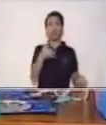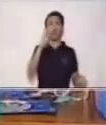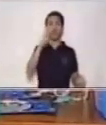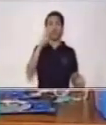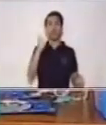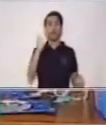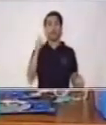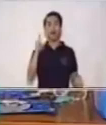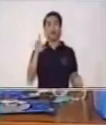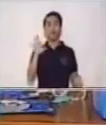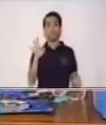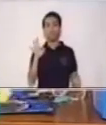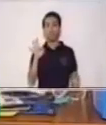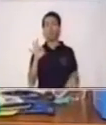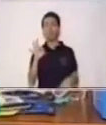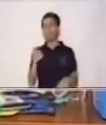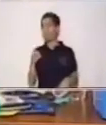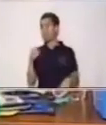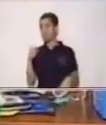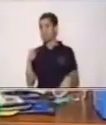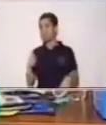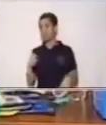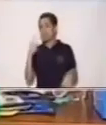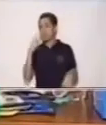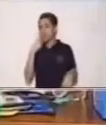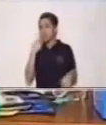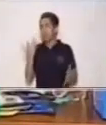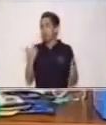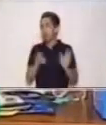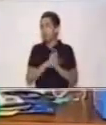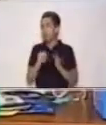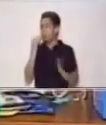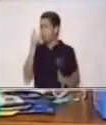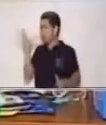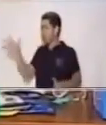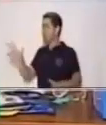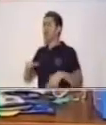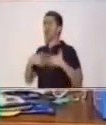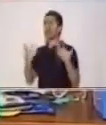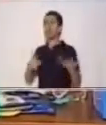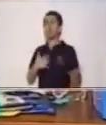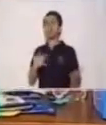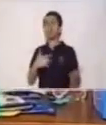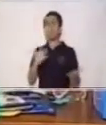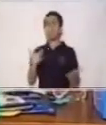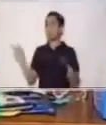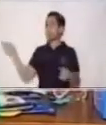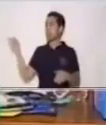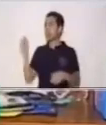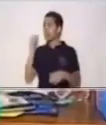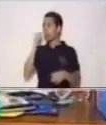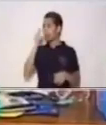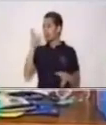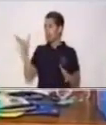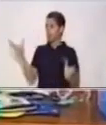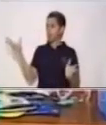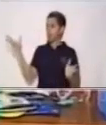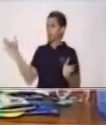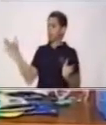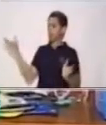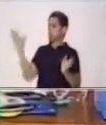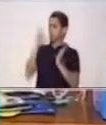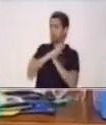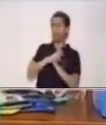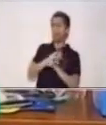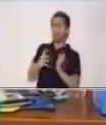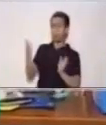se sintió cuando vino el espantapájaro y lo golpeó, ¿verdad? ¿Cómo se pudo haber sentido?